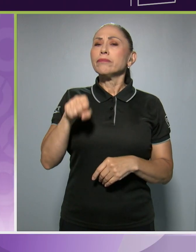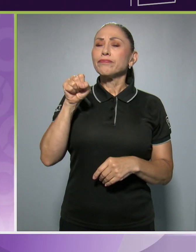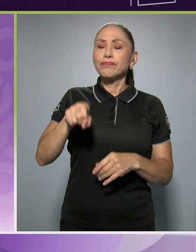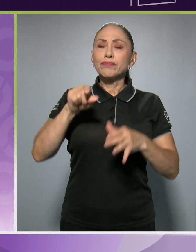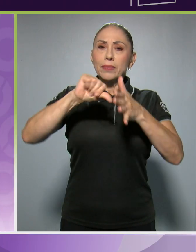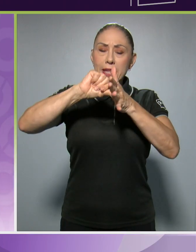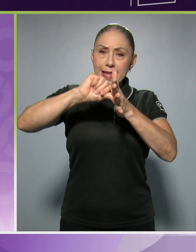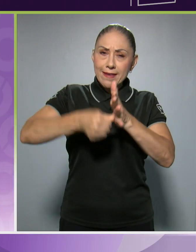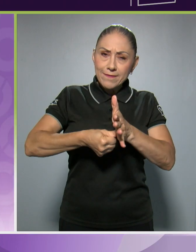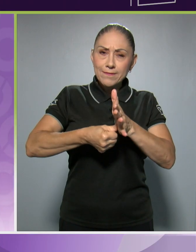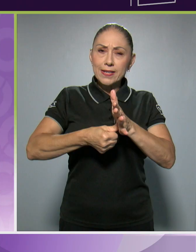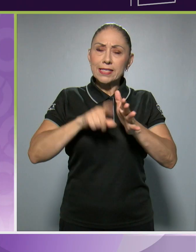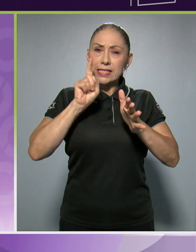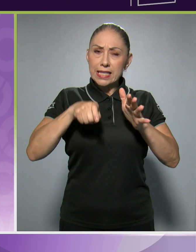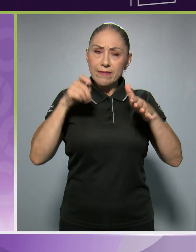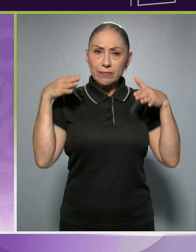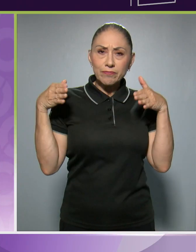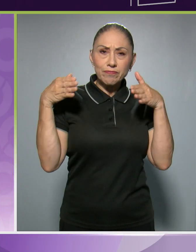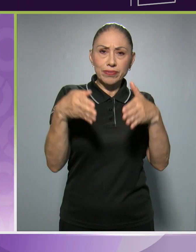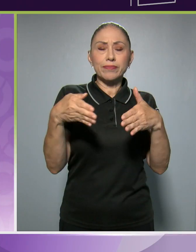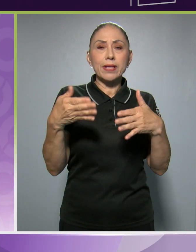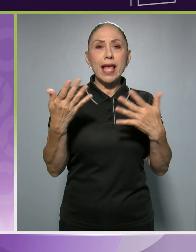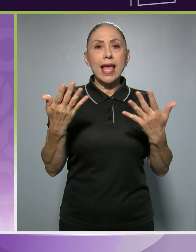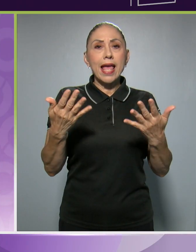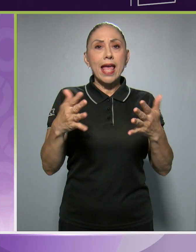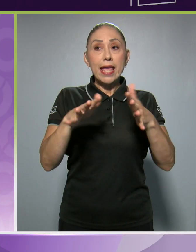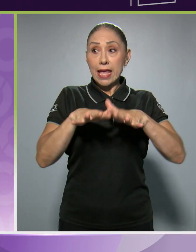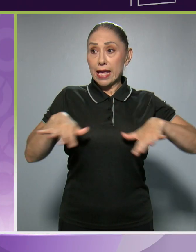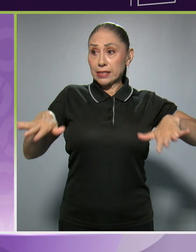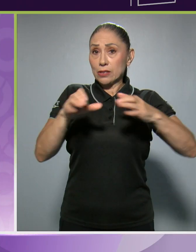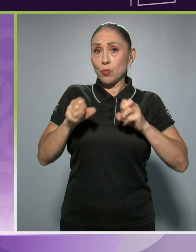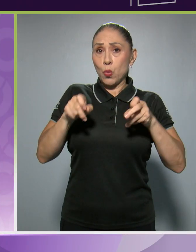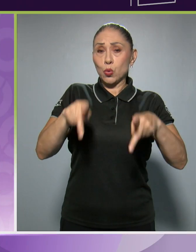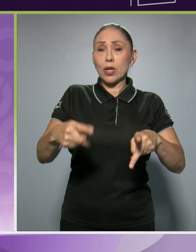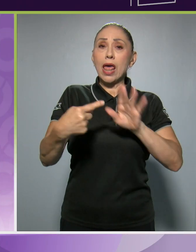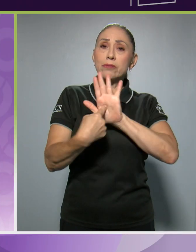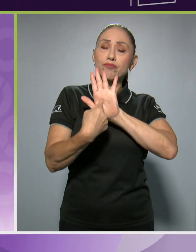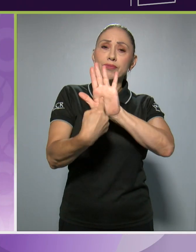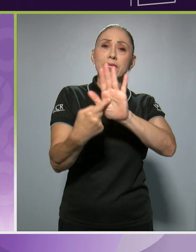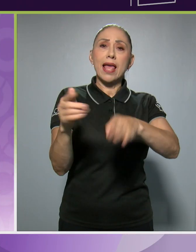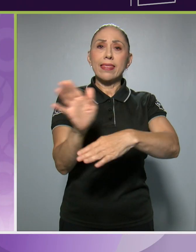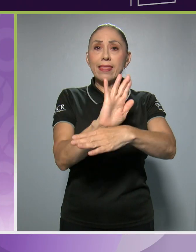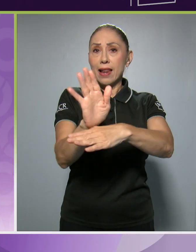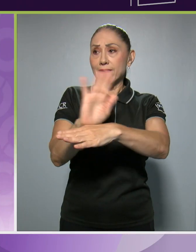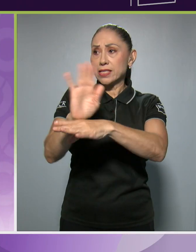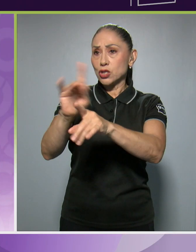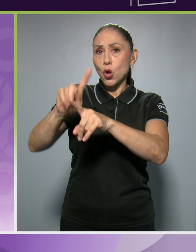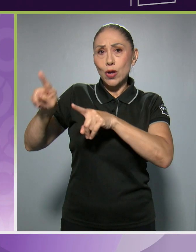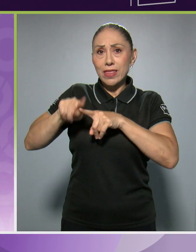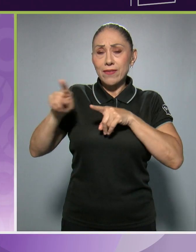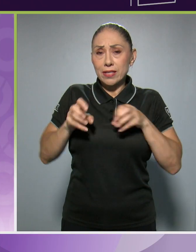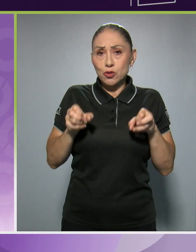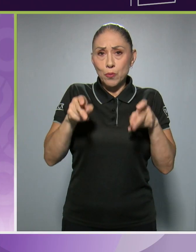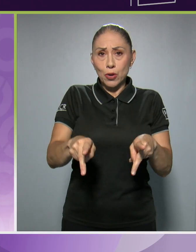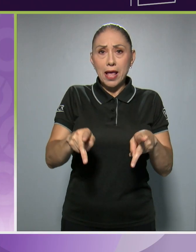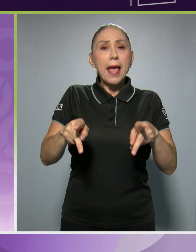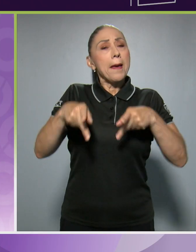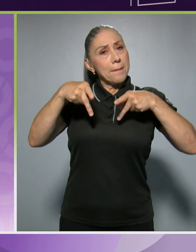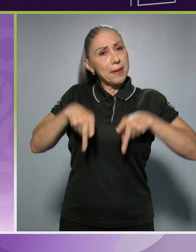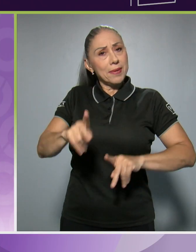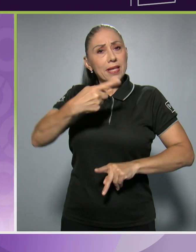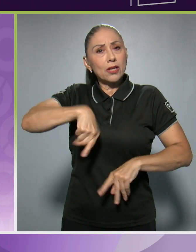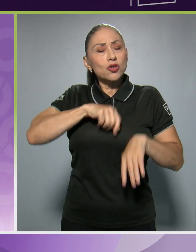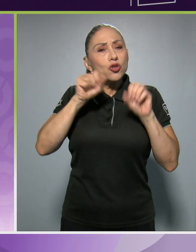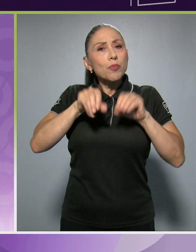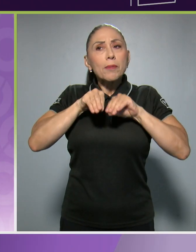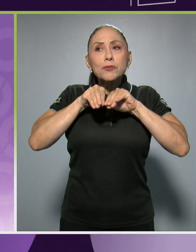en estos espacios de televisión y demás, pues nos permiten llegar a más personas y hay cambios